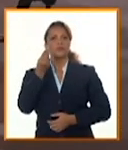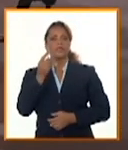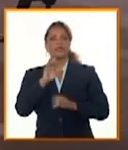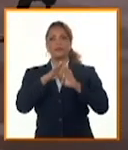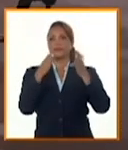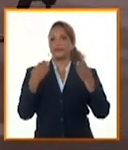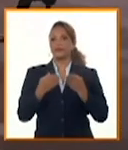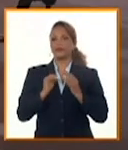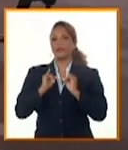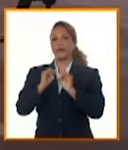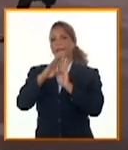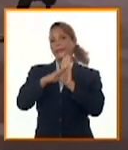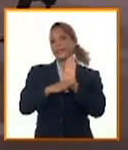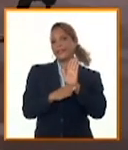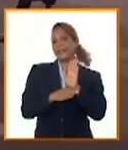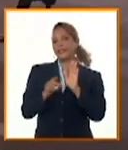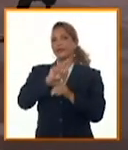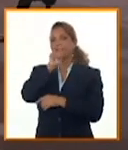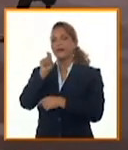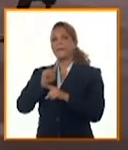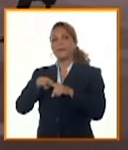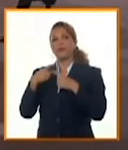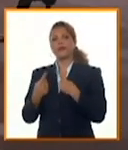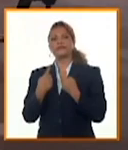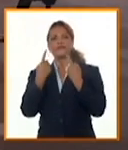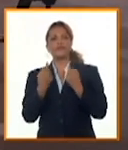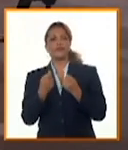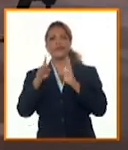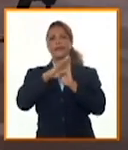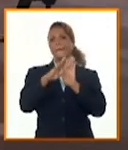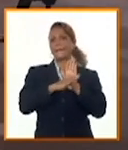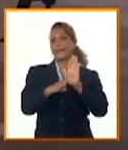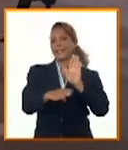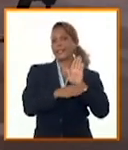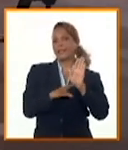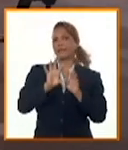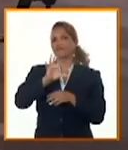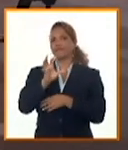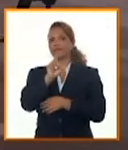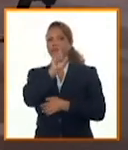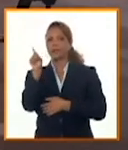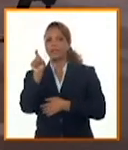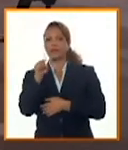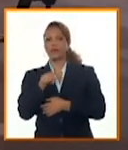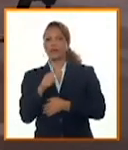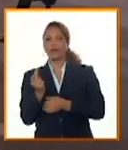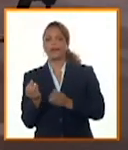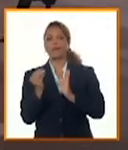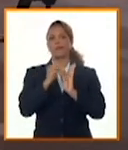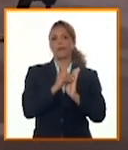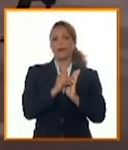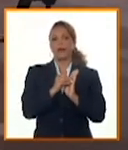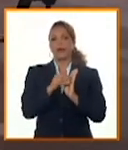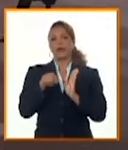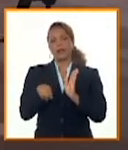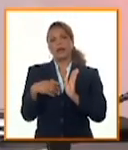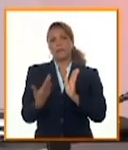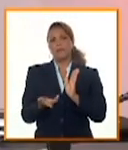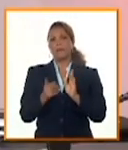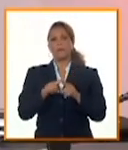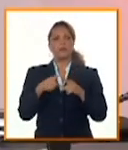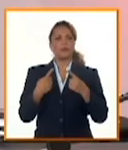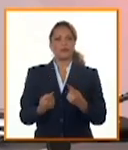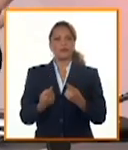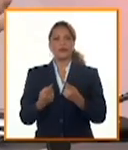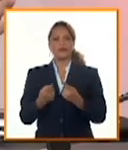estas medidas aquí por qué son necesarias estas medidas que la banca central cubana ha puesto en